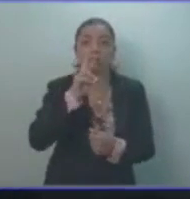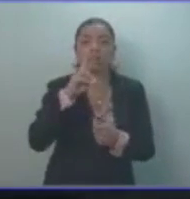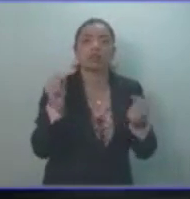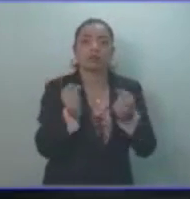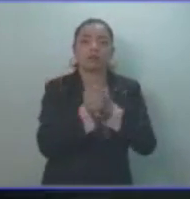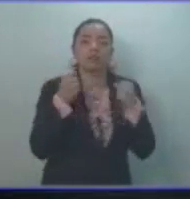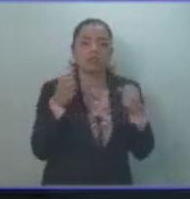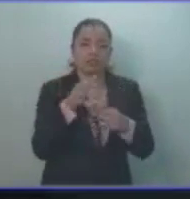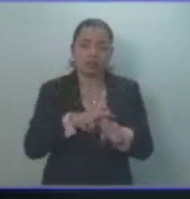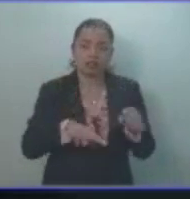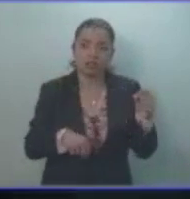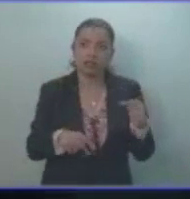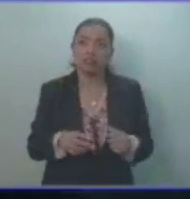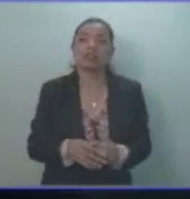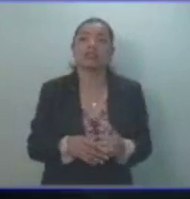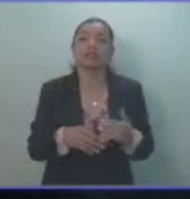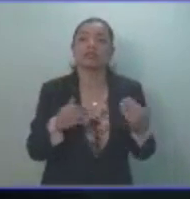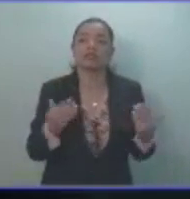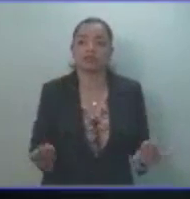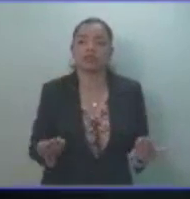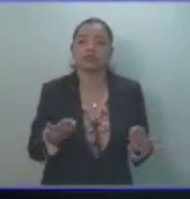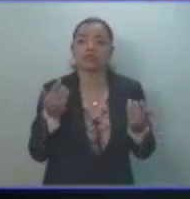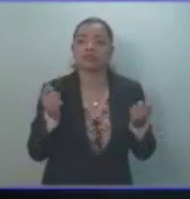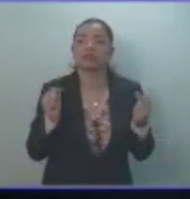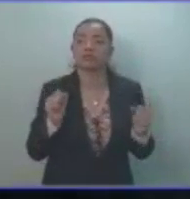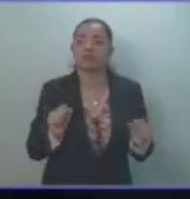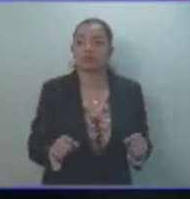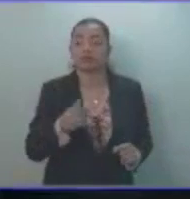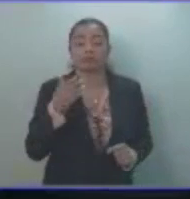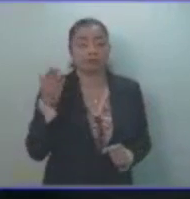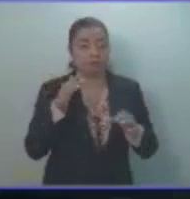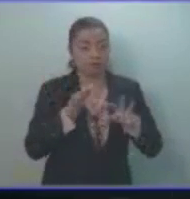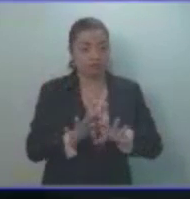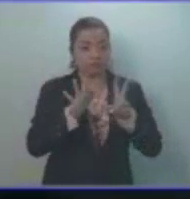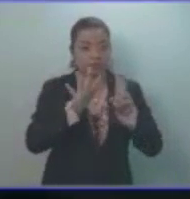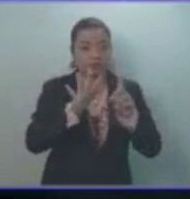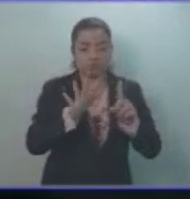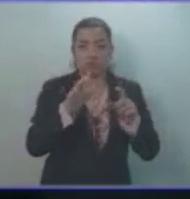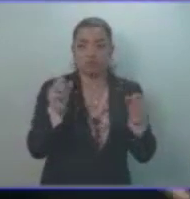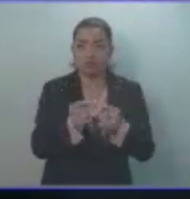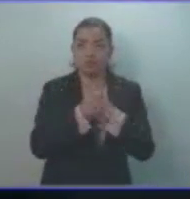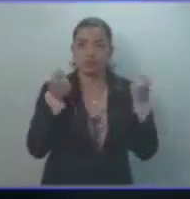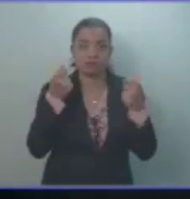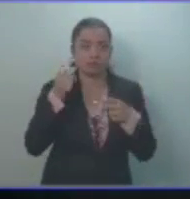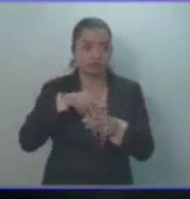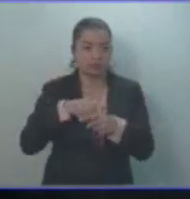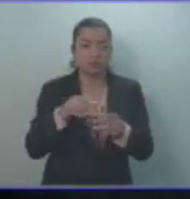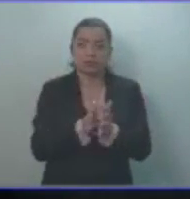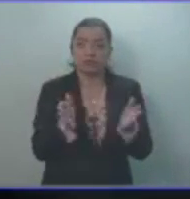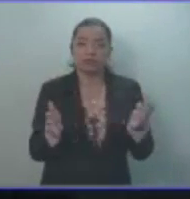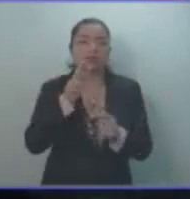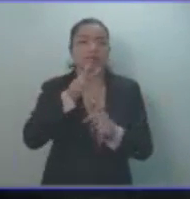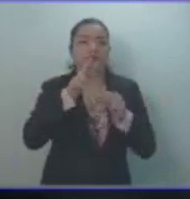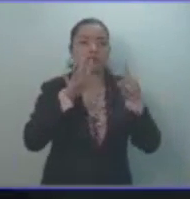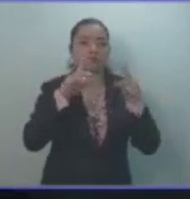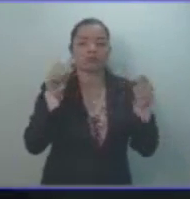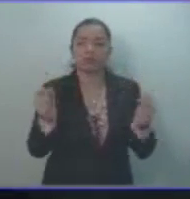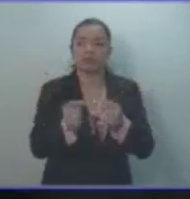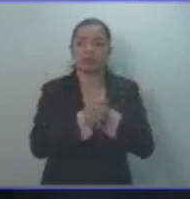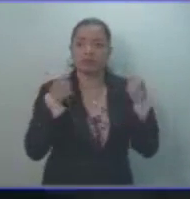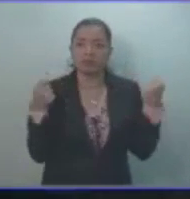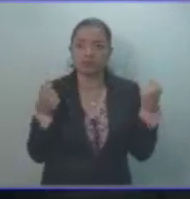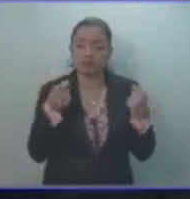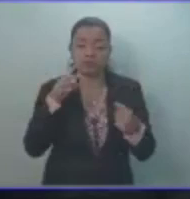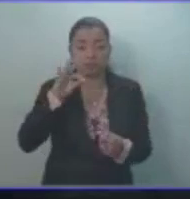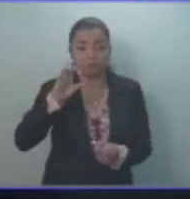millones de dólares que va a servir 16 millones del Fondo General y 36 millones